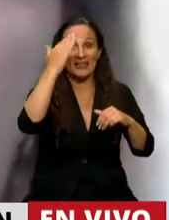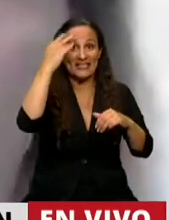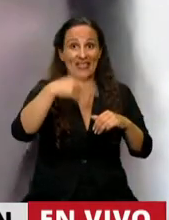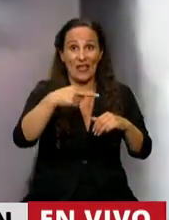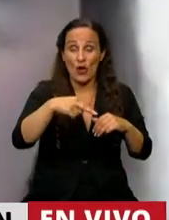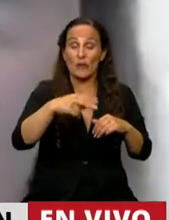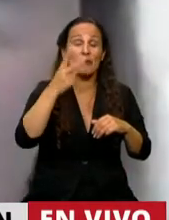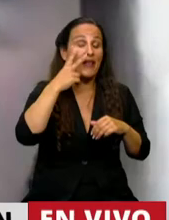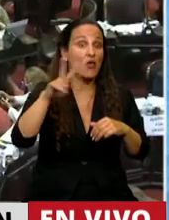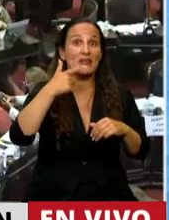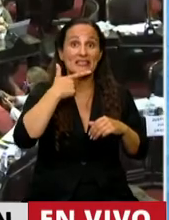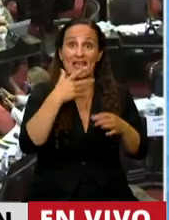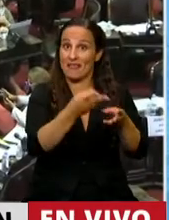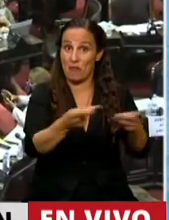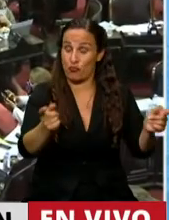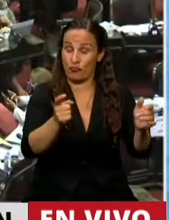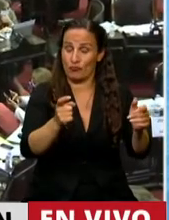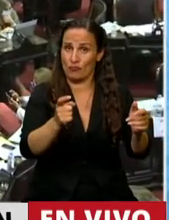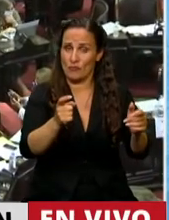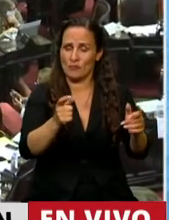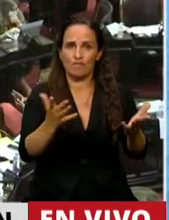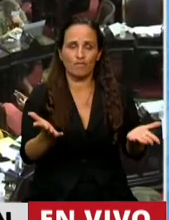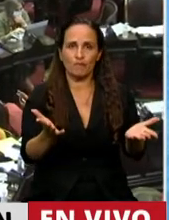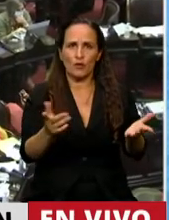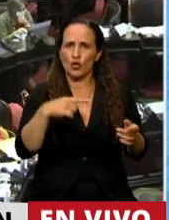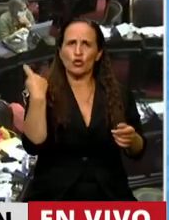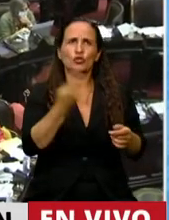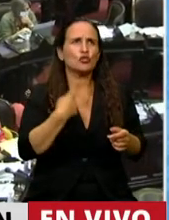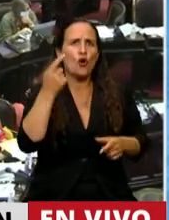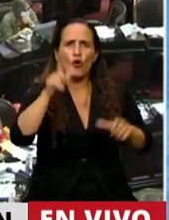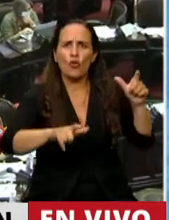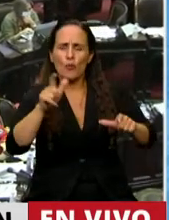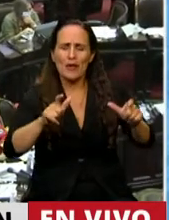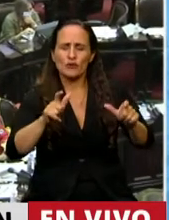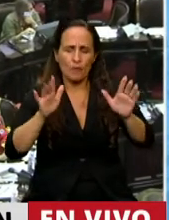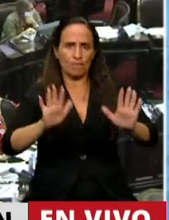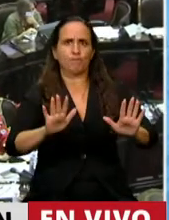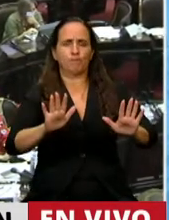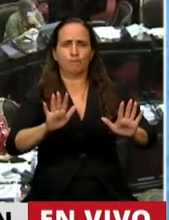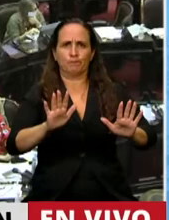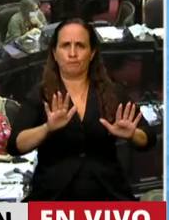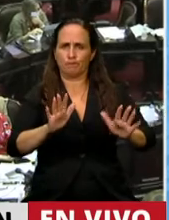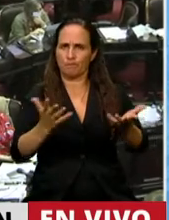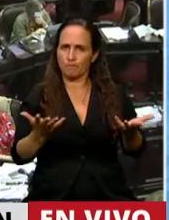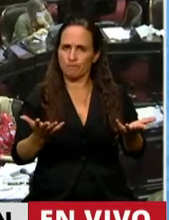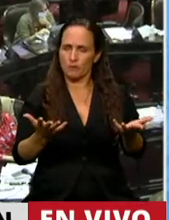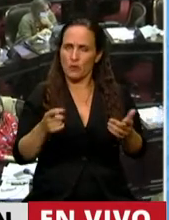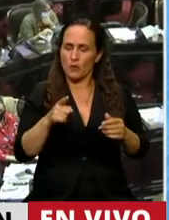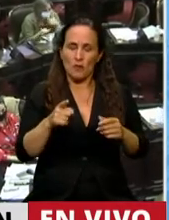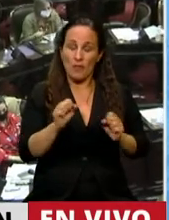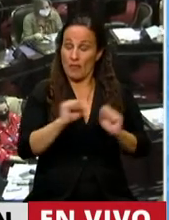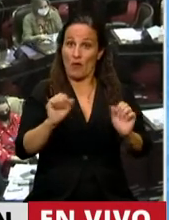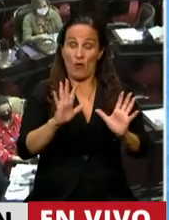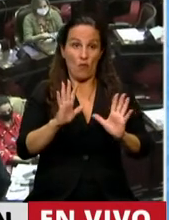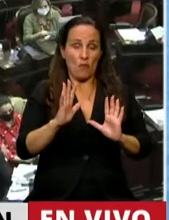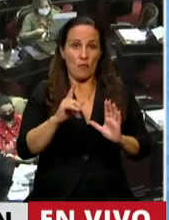de 2017 conmovió profundamente a toda la ciudadanía argentina. De un momento a otro,